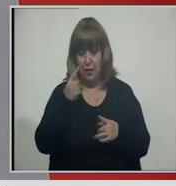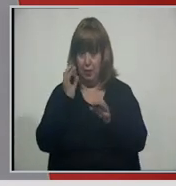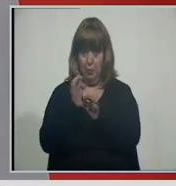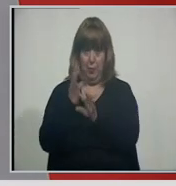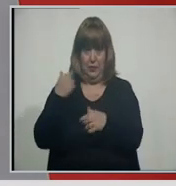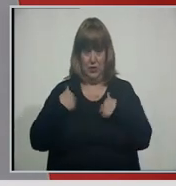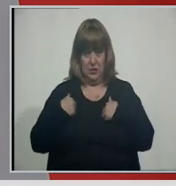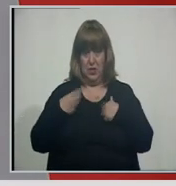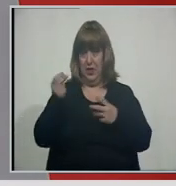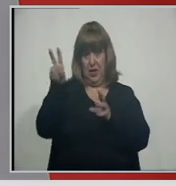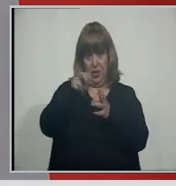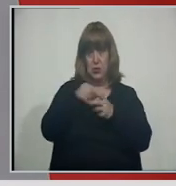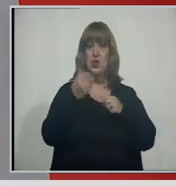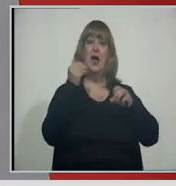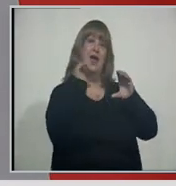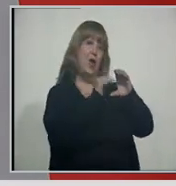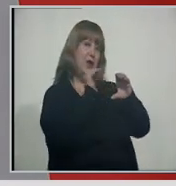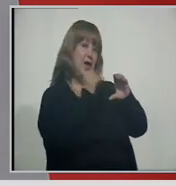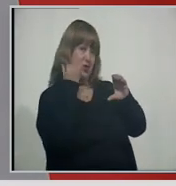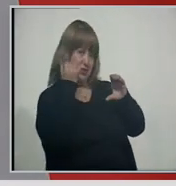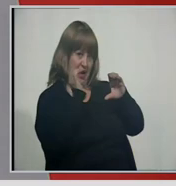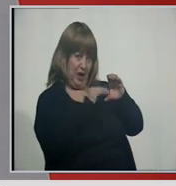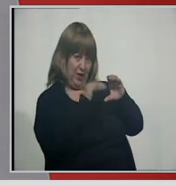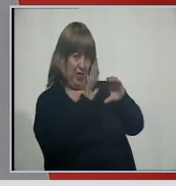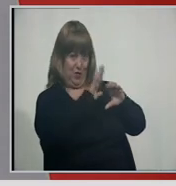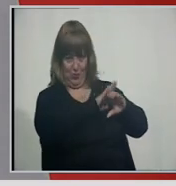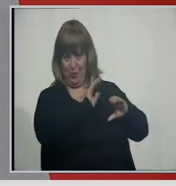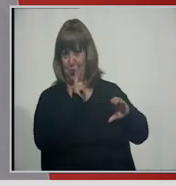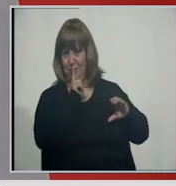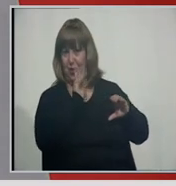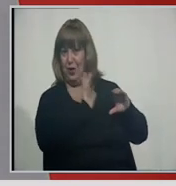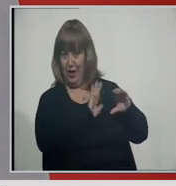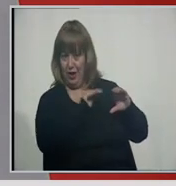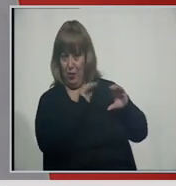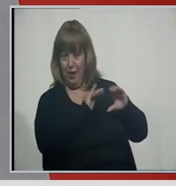yo tengo algo algo ahorrado para colchoncito si